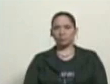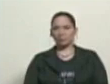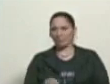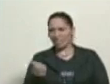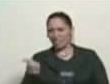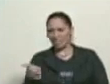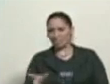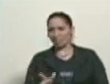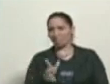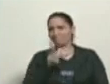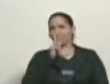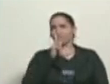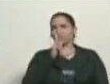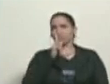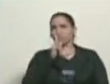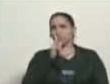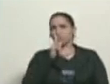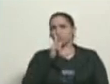burdo,